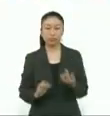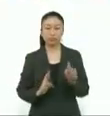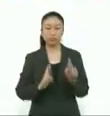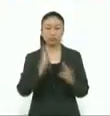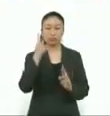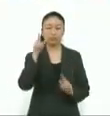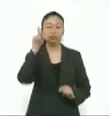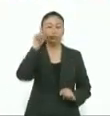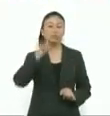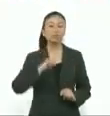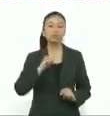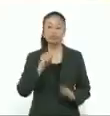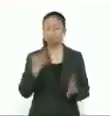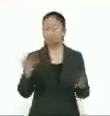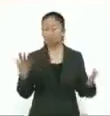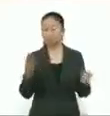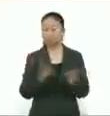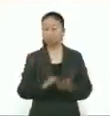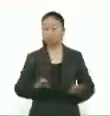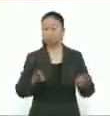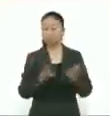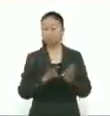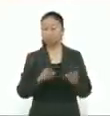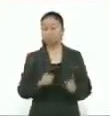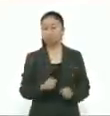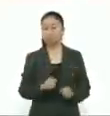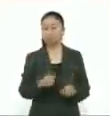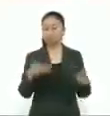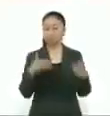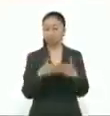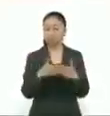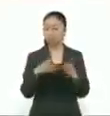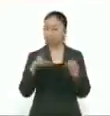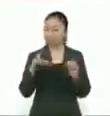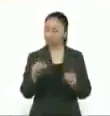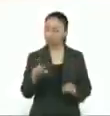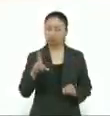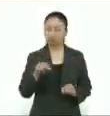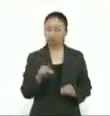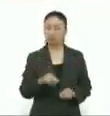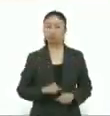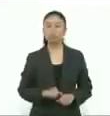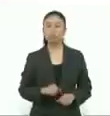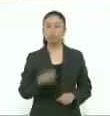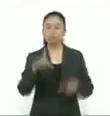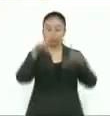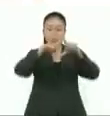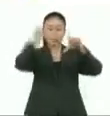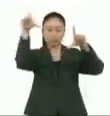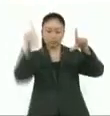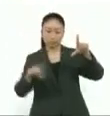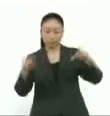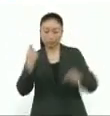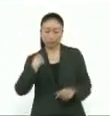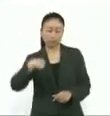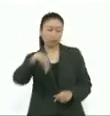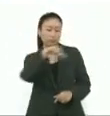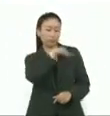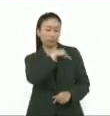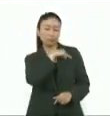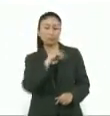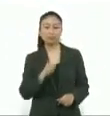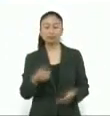revolución de las mujeres. No nos detengamos. Este país es nuestro. Sus